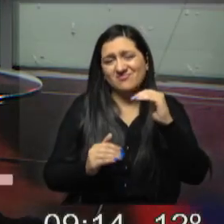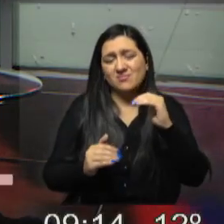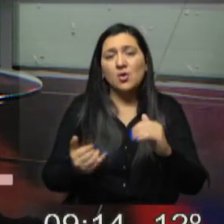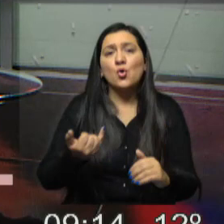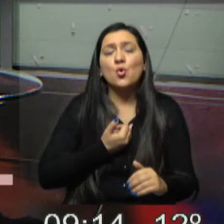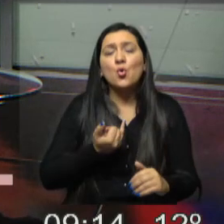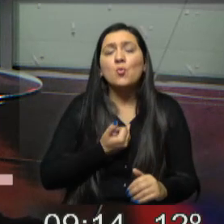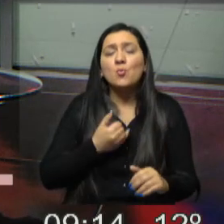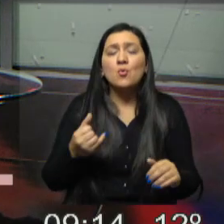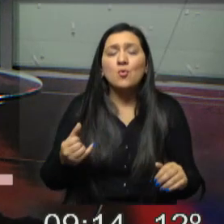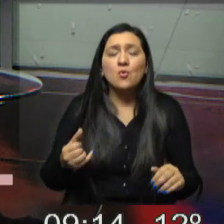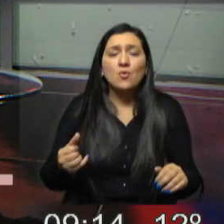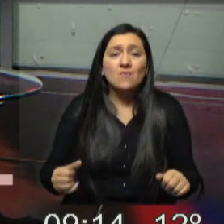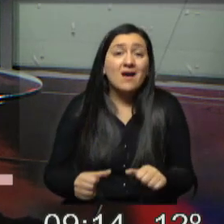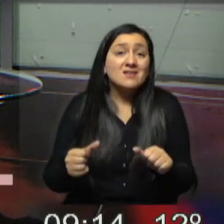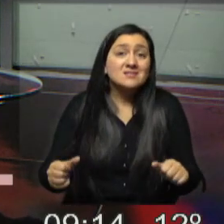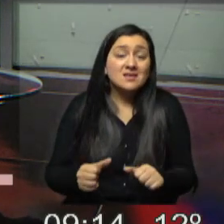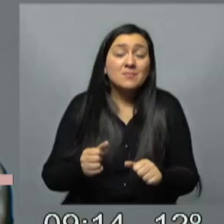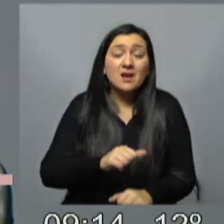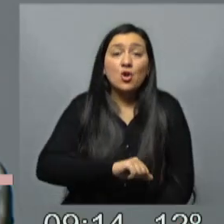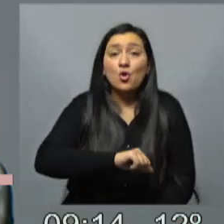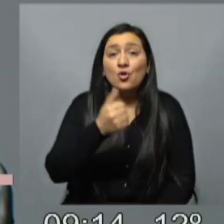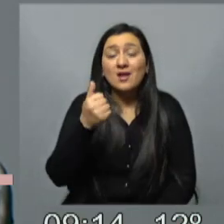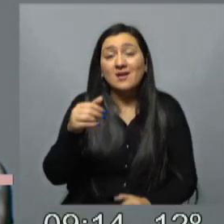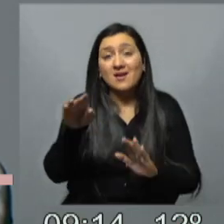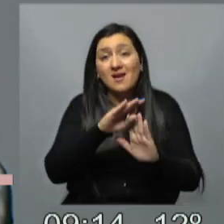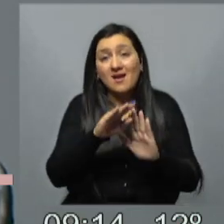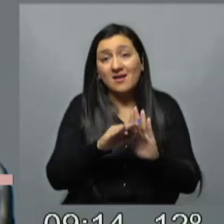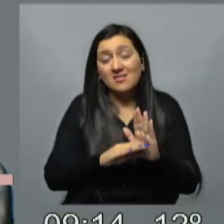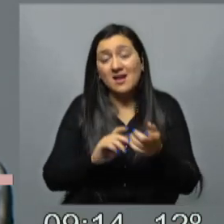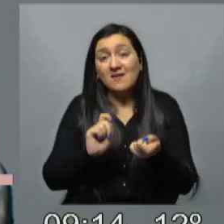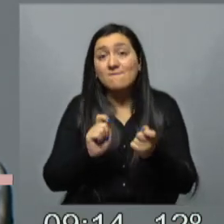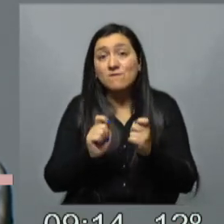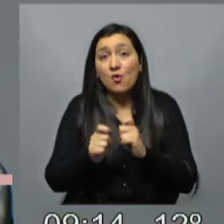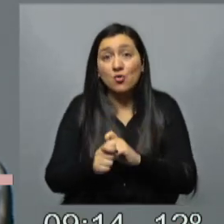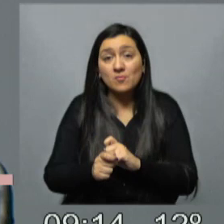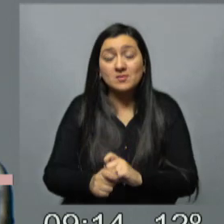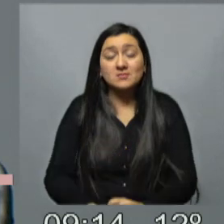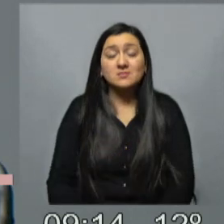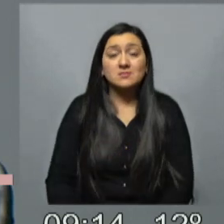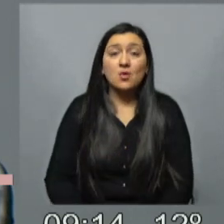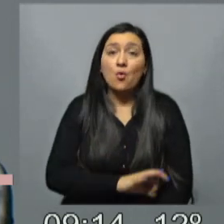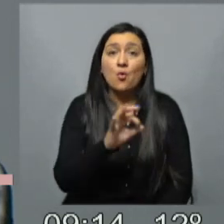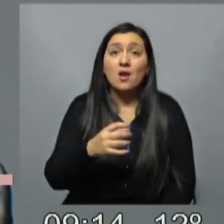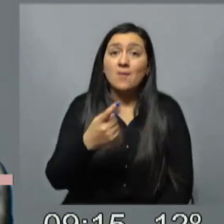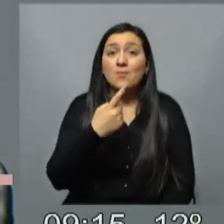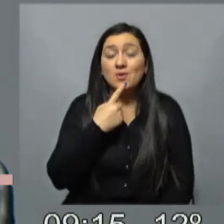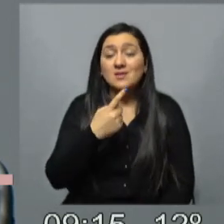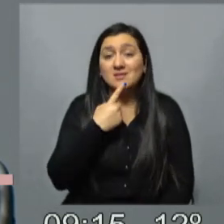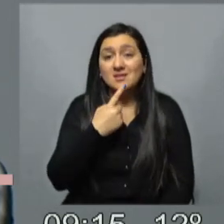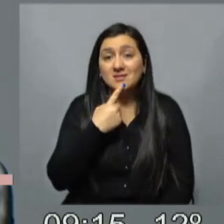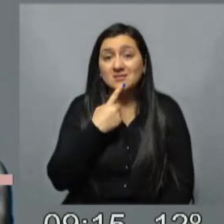va a contar con esos recursos para llevar adelante las reformas o las políticas de